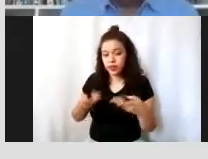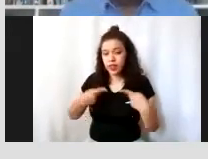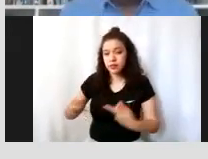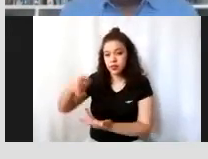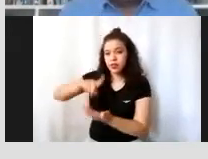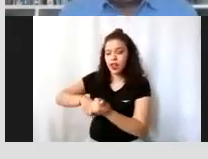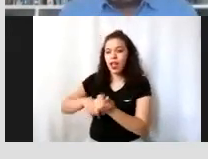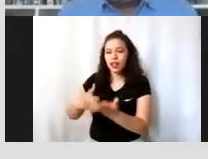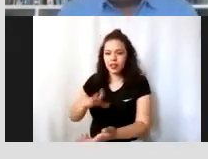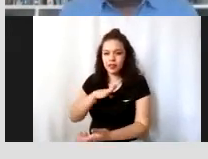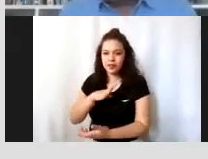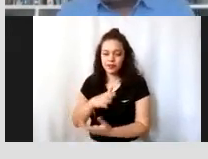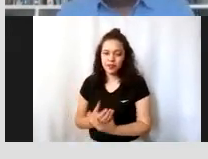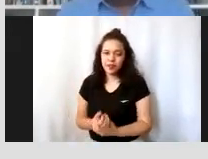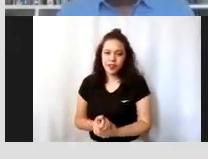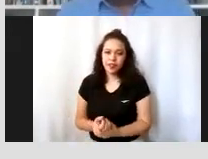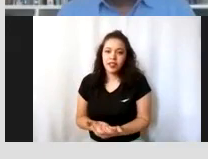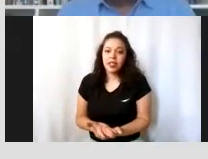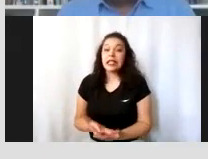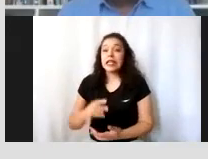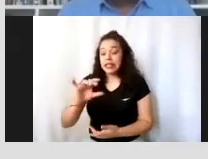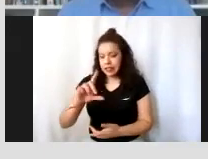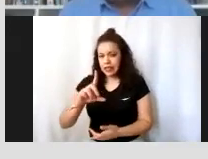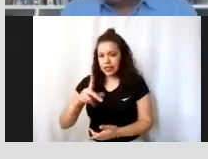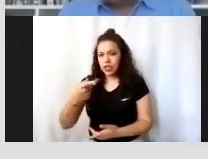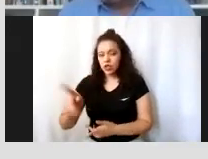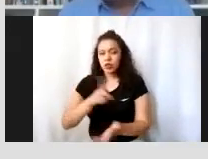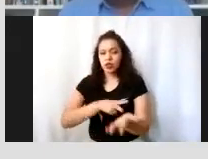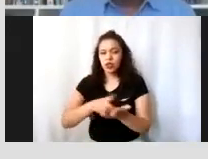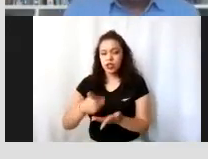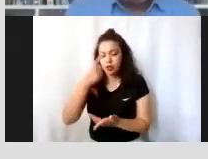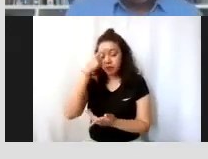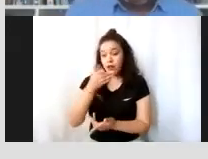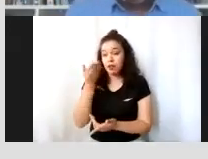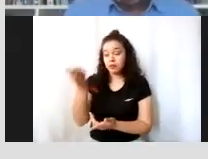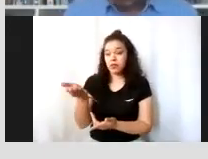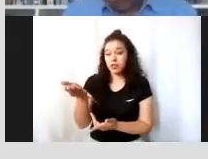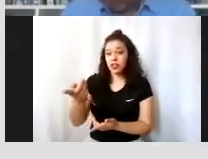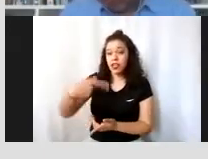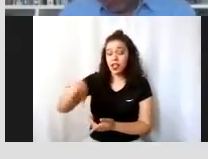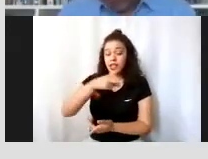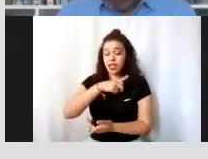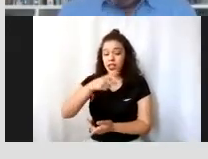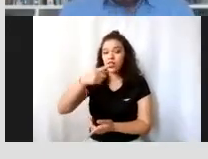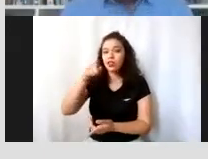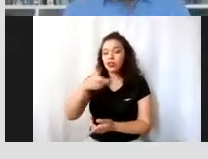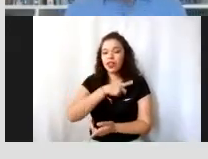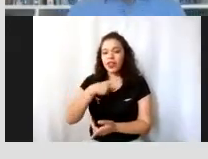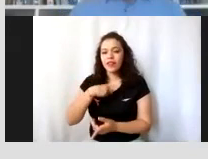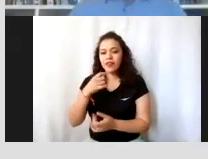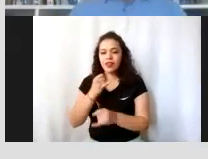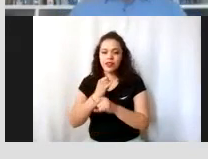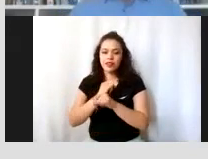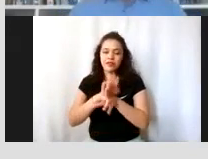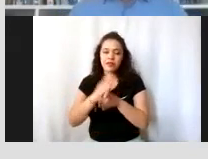ahí. Y sí tendrían el derecho a solicitarlo y ustedes tendrían la obligación de entregarlo.